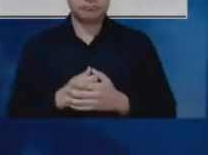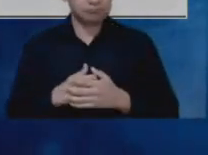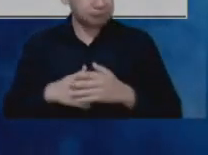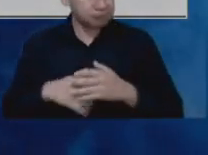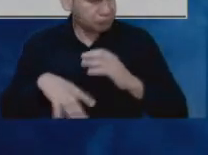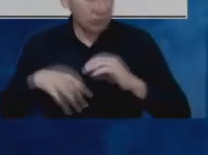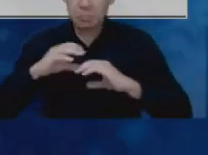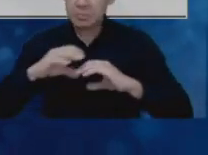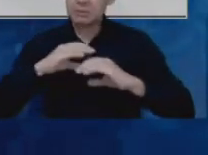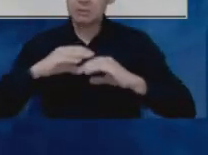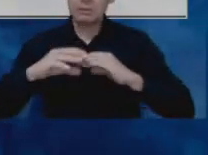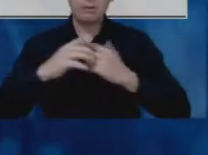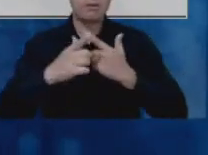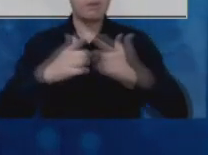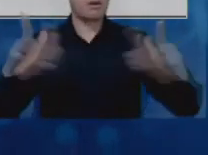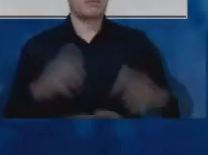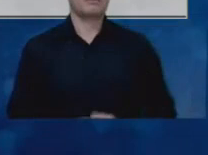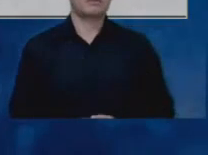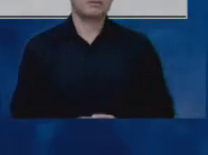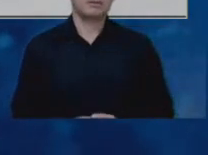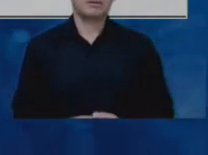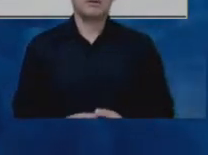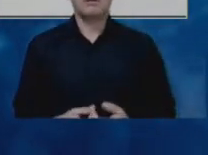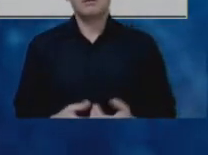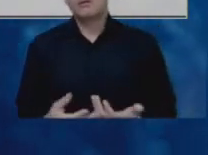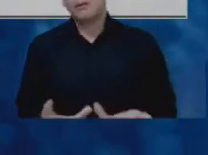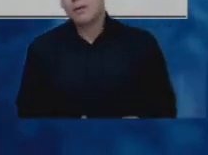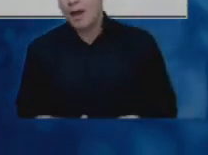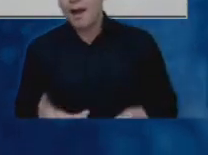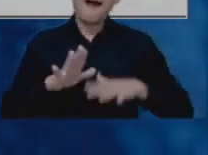palabras, o también ocasiones hay nuevos jugadores,